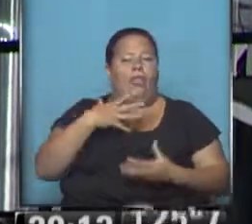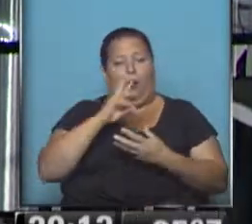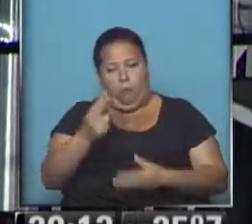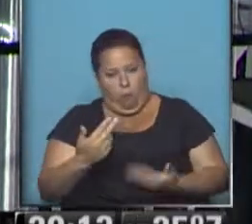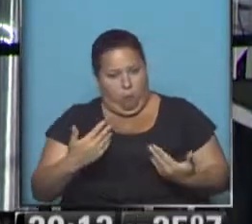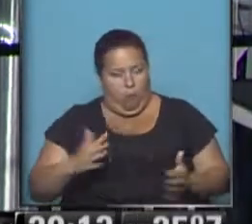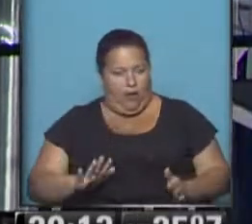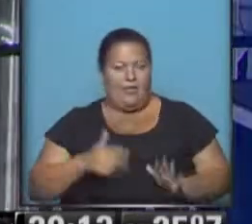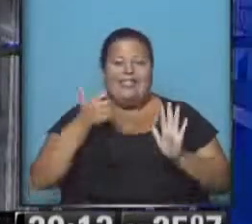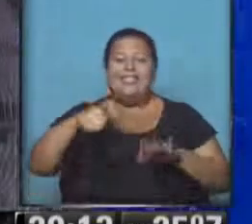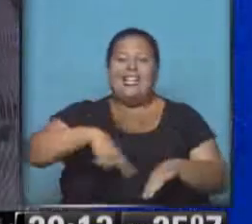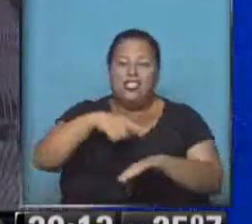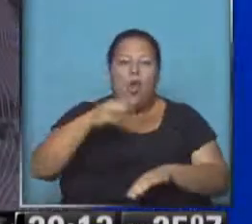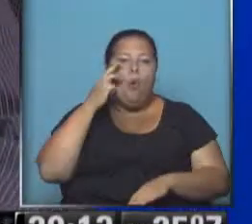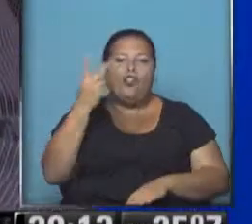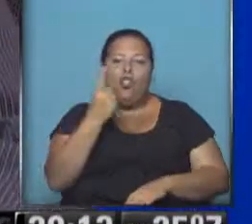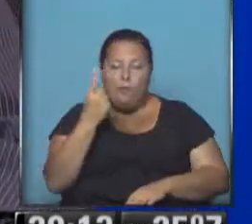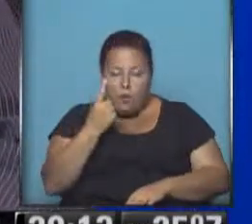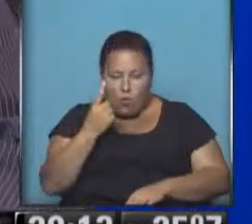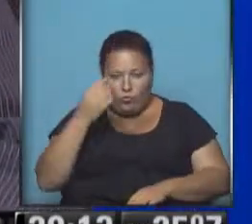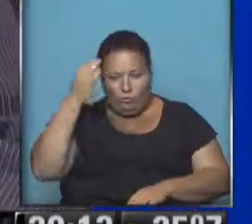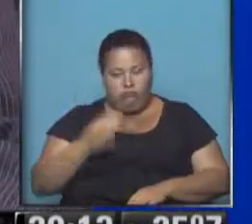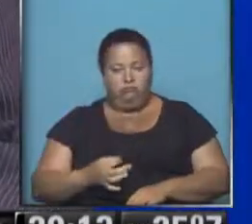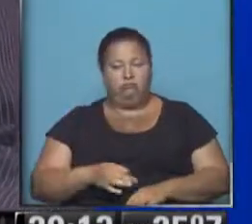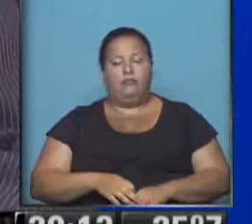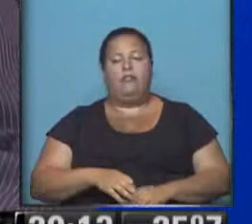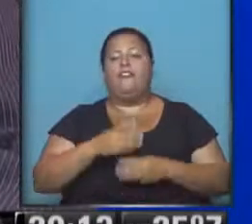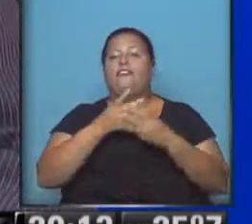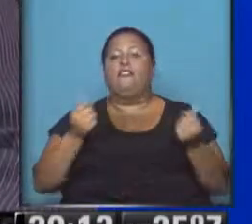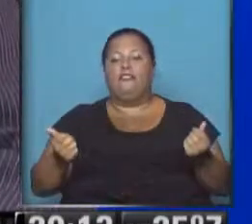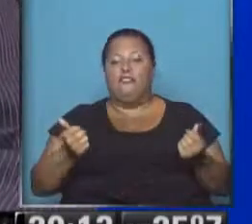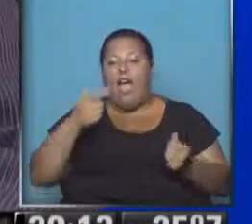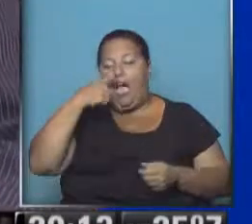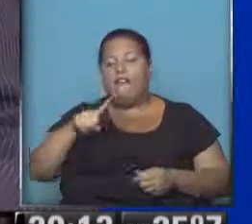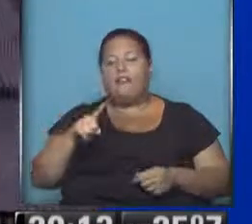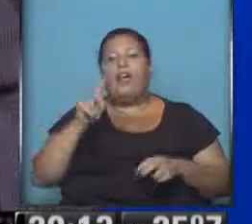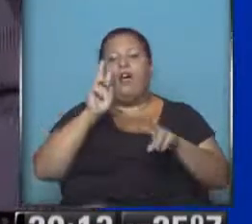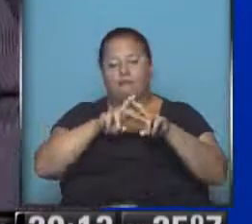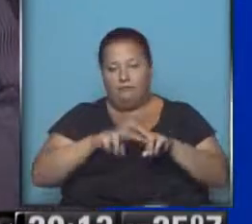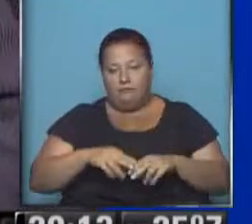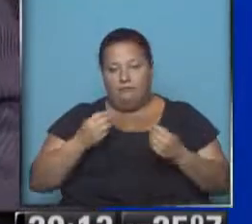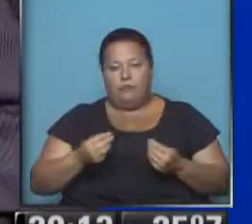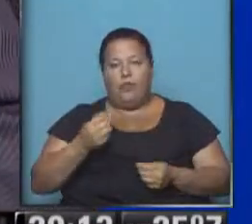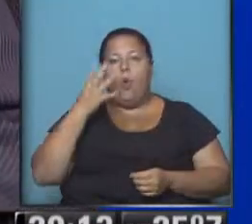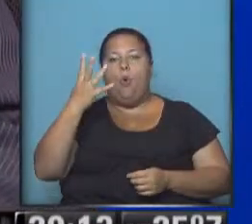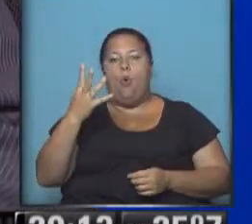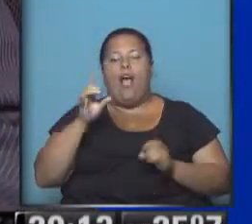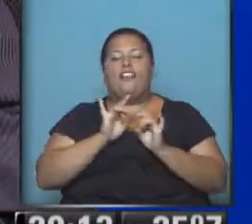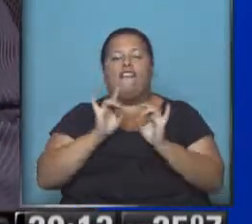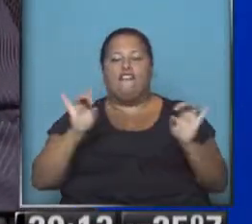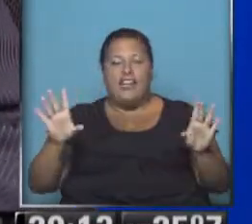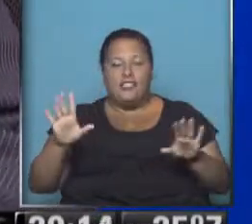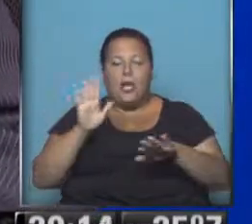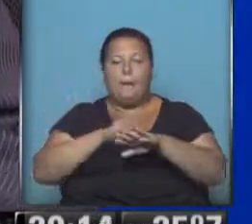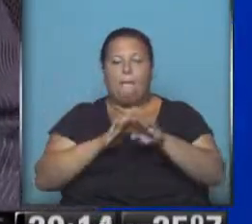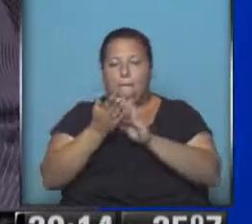alguno. 6 horas 42 minutos, de hecho, terminó siendo atendido por 4 infecciones en su